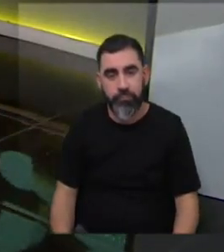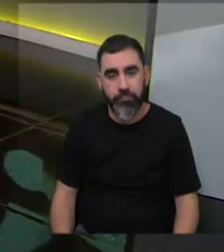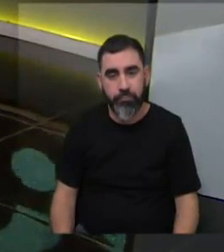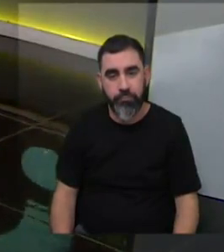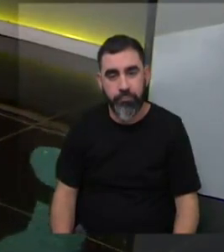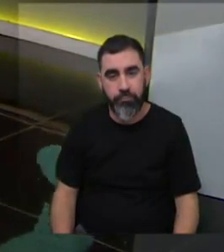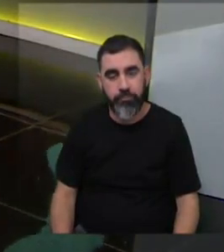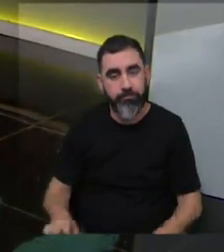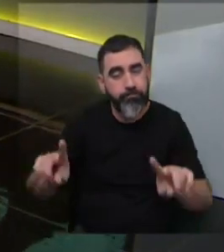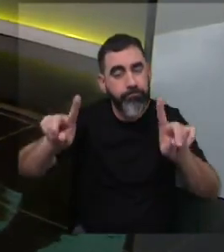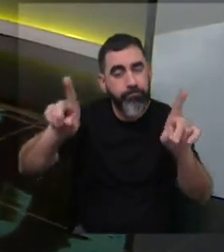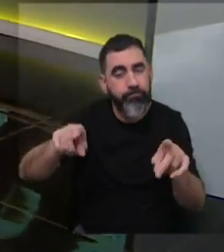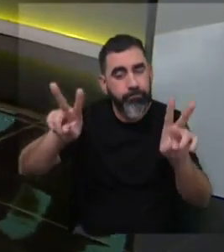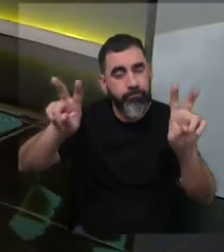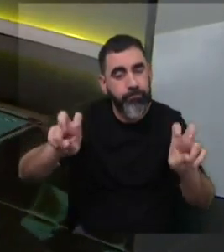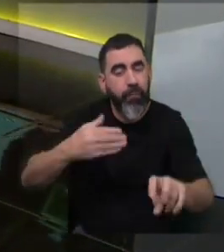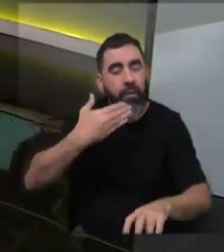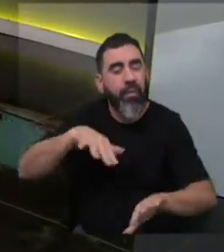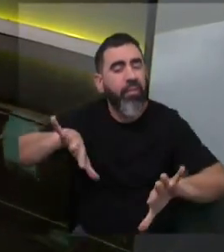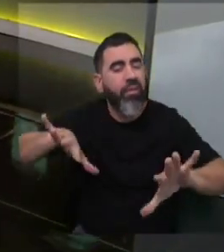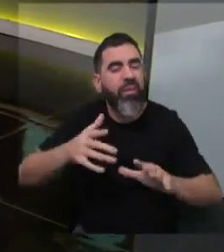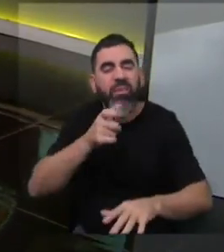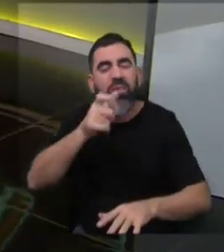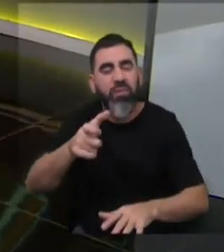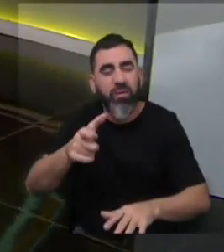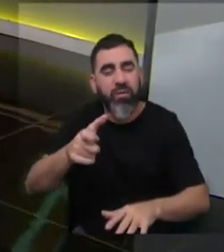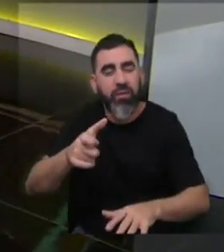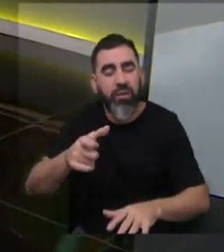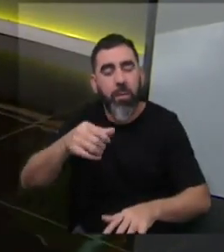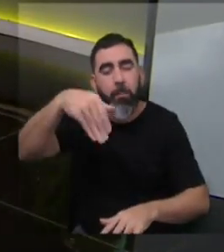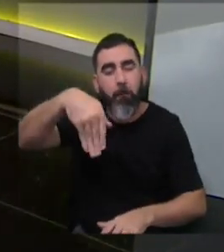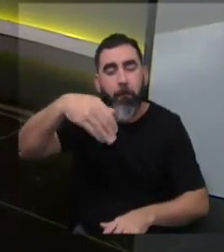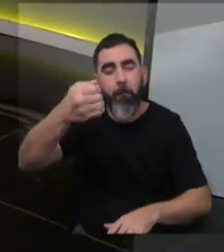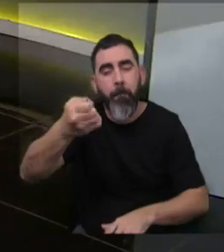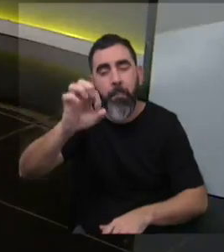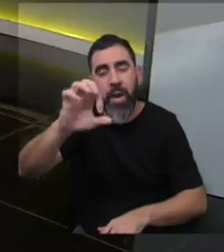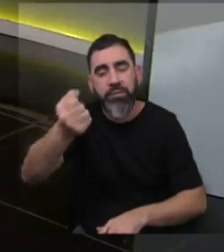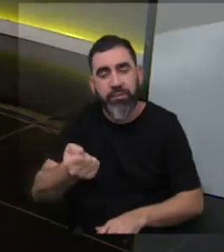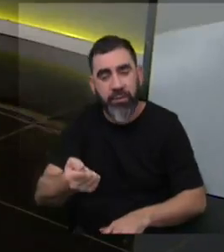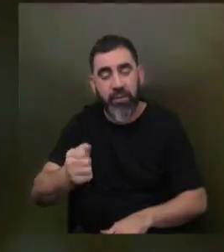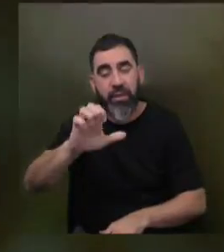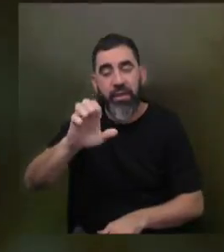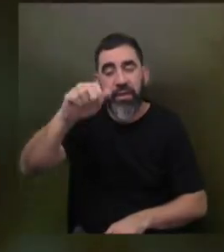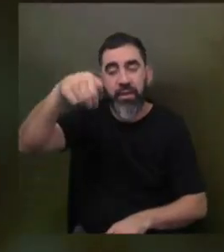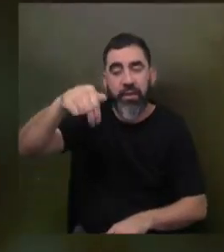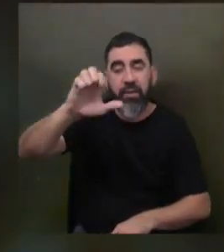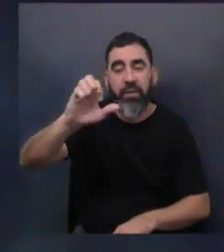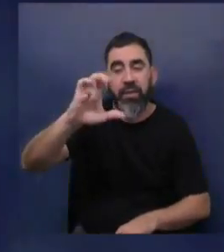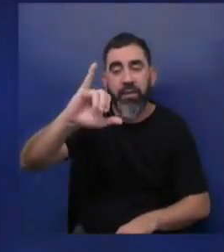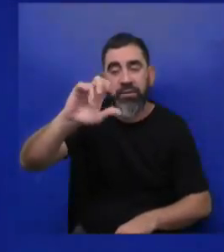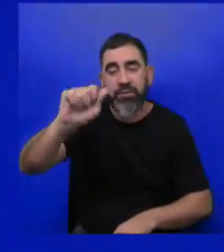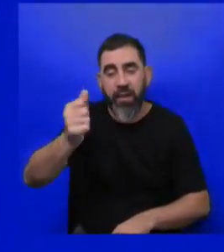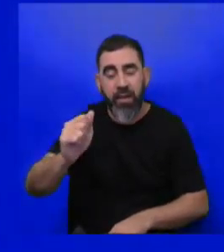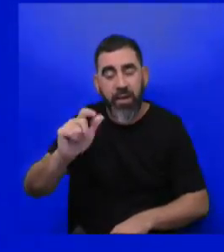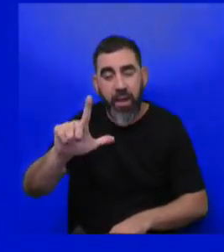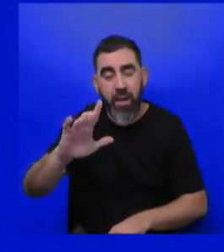una paréntesis para entender qué quiso decir Caperucita con eso de la masa inercial. Todos podemos empujar una bicicleta, ¿verdad?